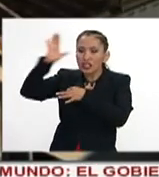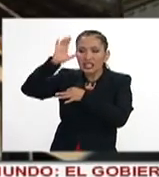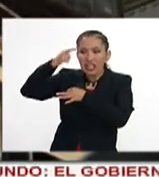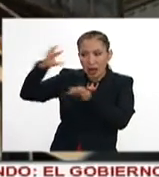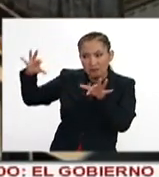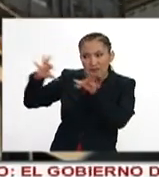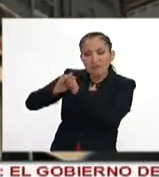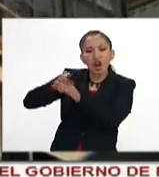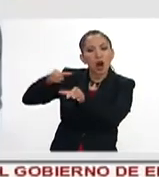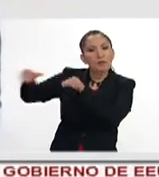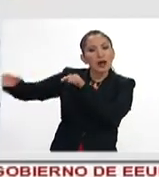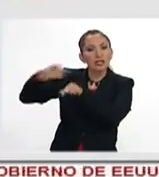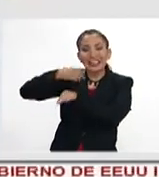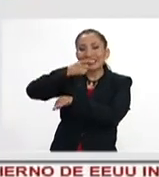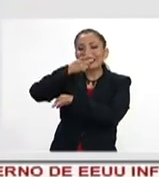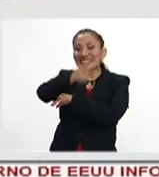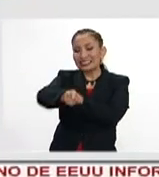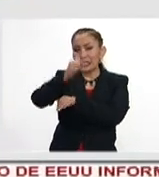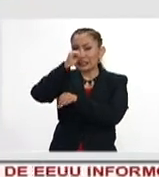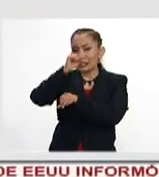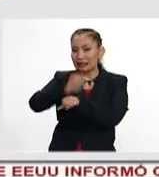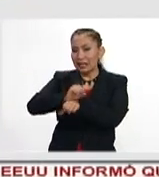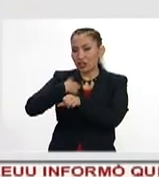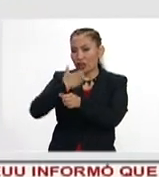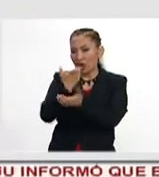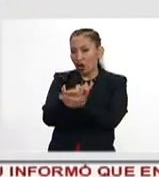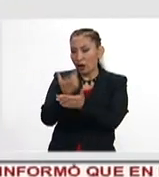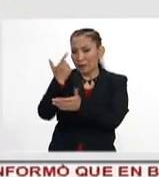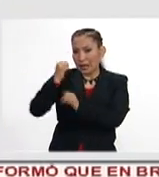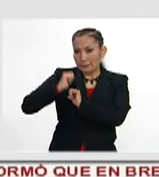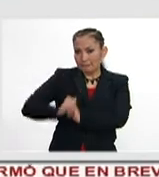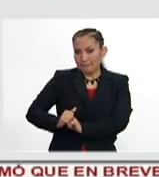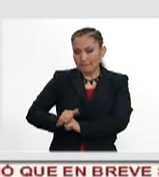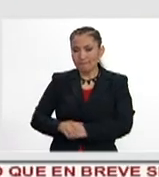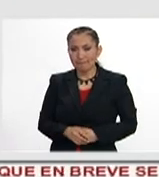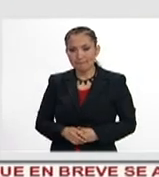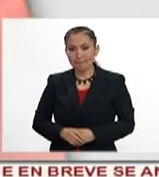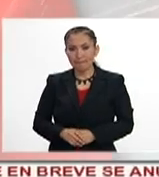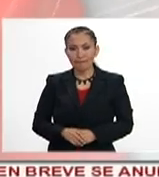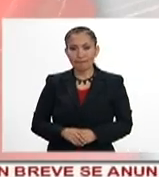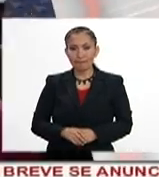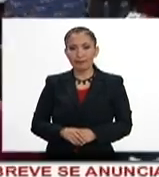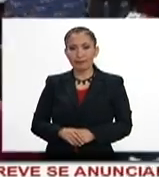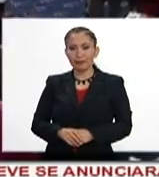reforzar lazos comerciales, afirma el secretario de Economía, Ildefonso Guajardo.